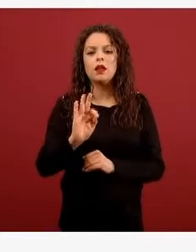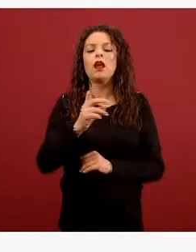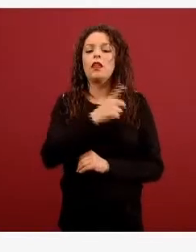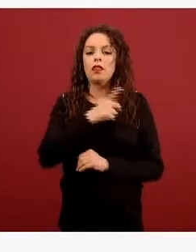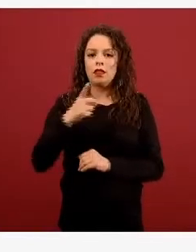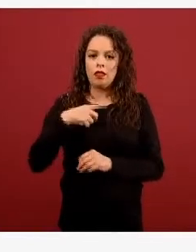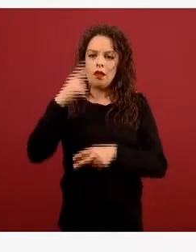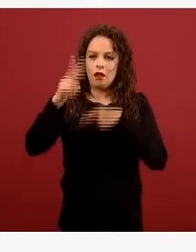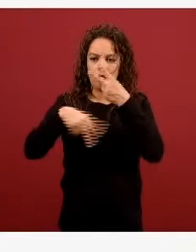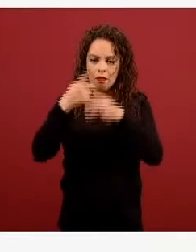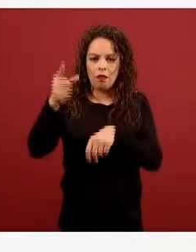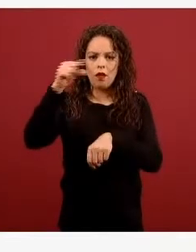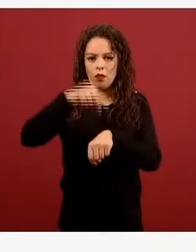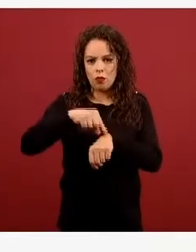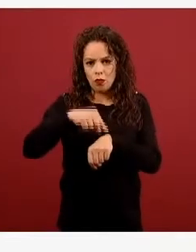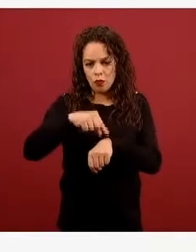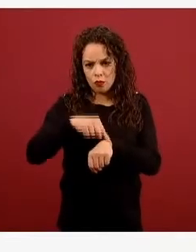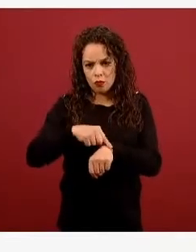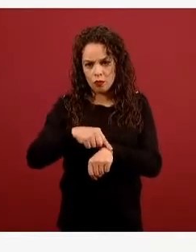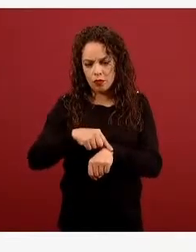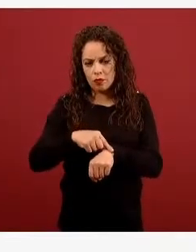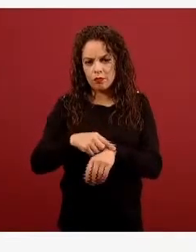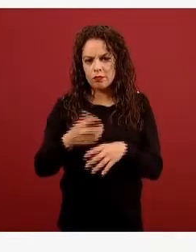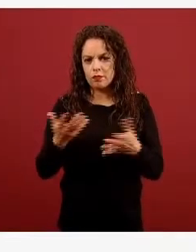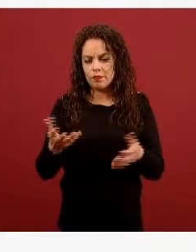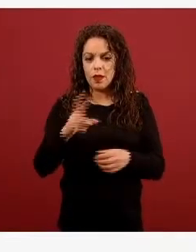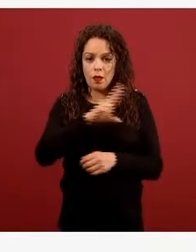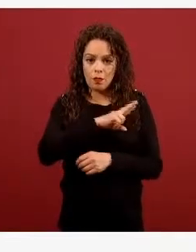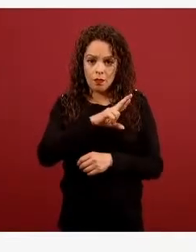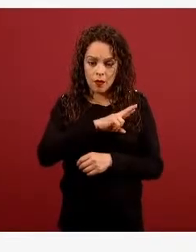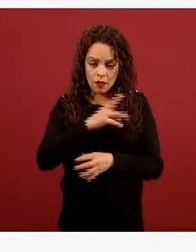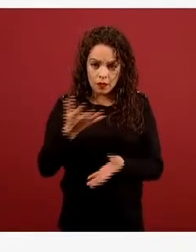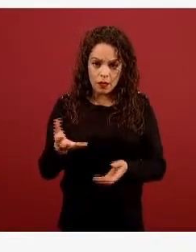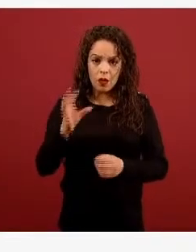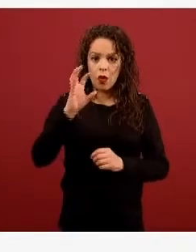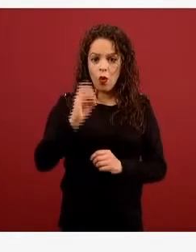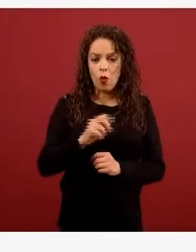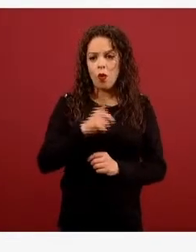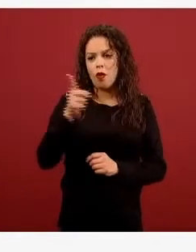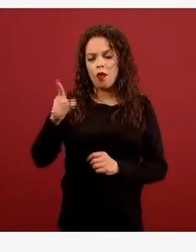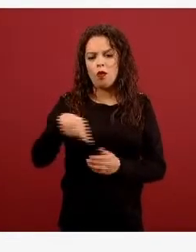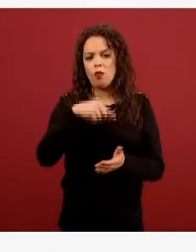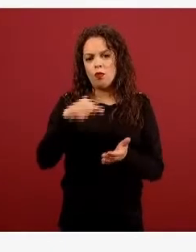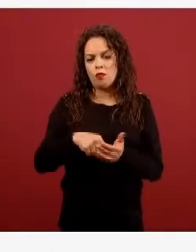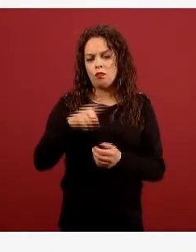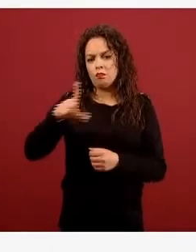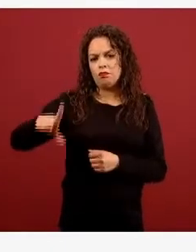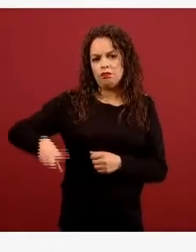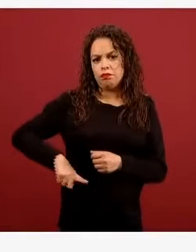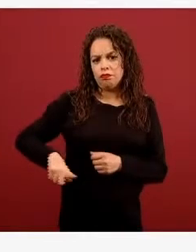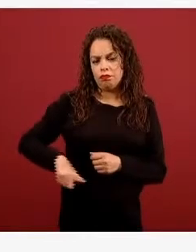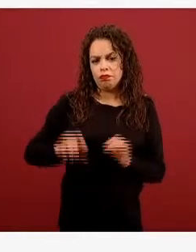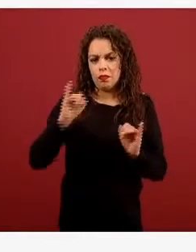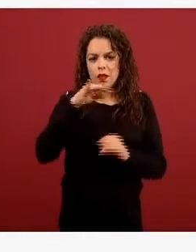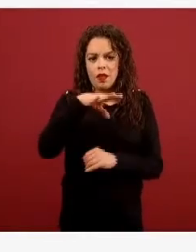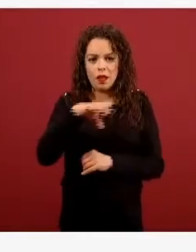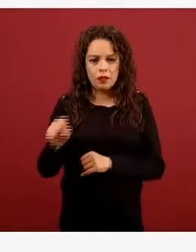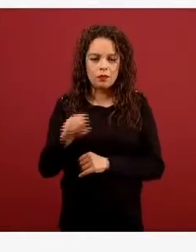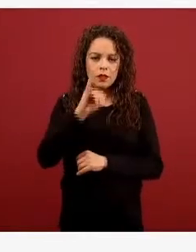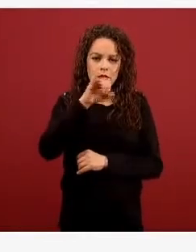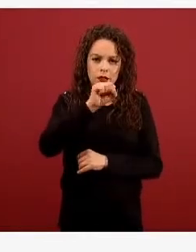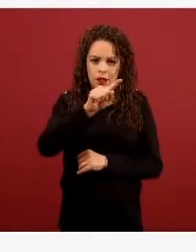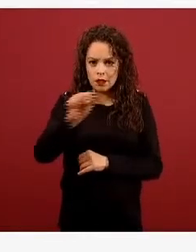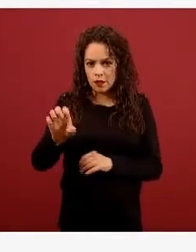va a algún médico o médica particular de su preferencia o va a una institución de seguridad social. Pero esos